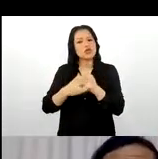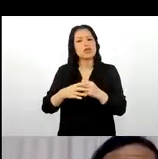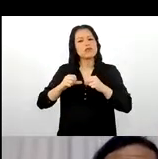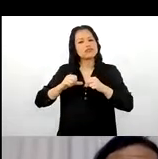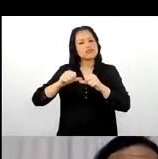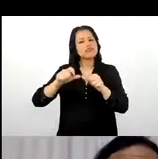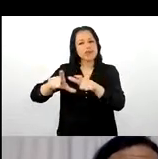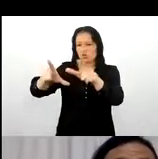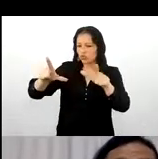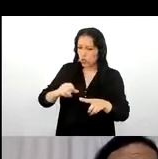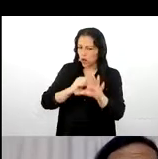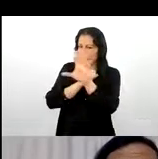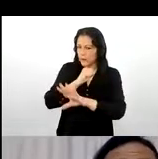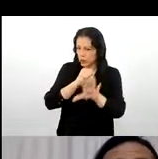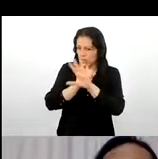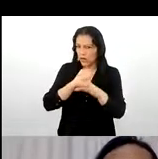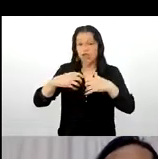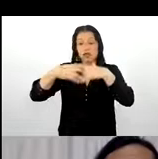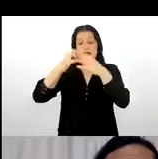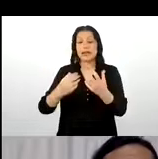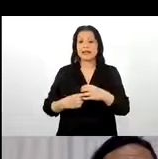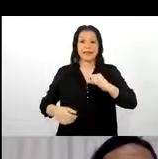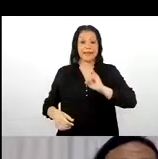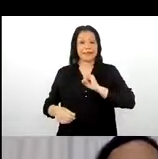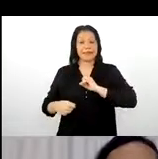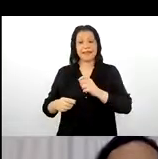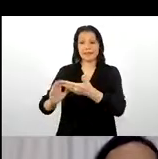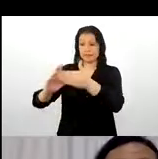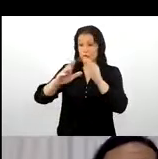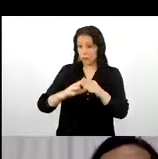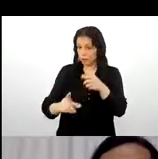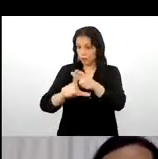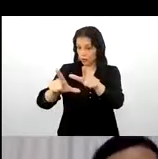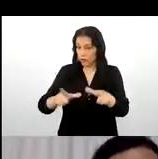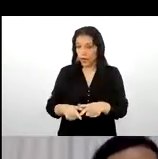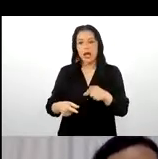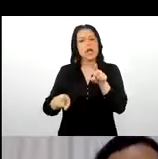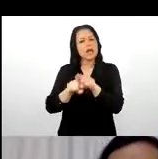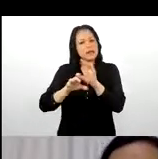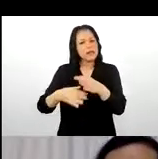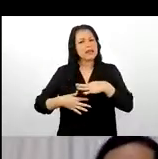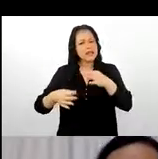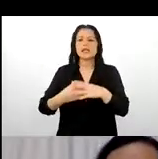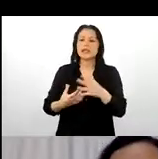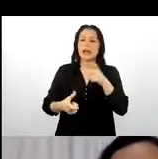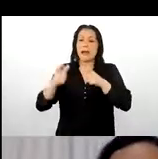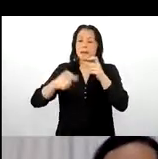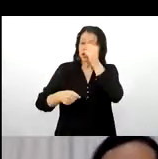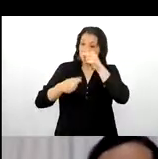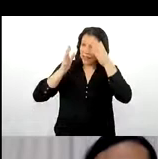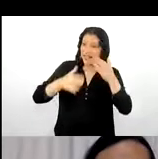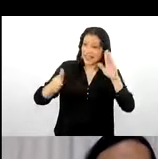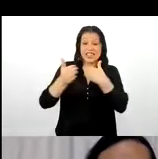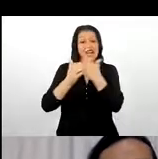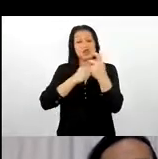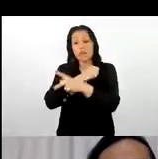de los territorios, fortalece la identidad local y un tema muy interesante que educa al viajero. Un viajero que conoce las